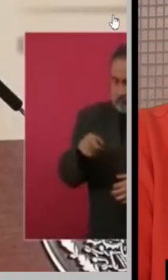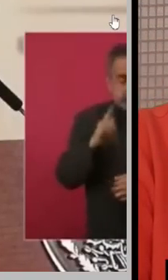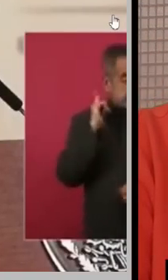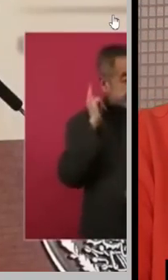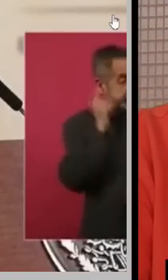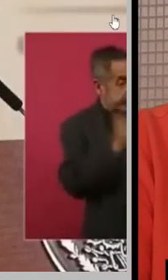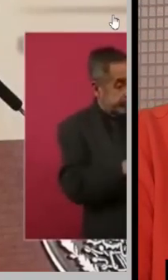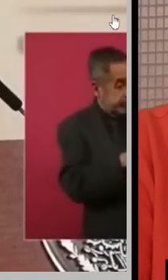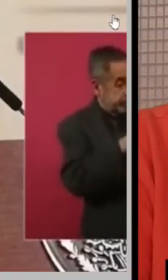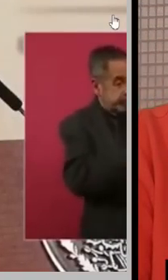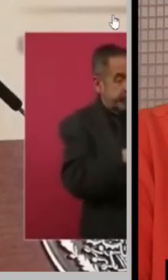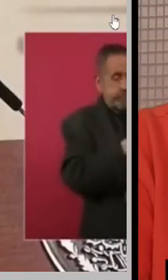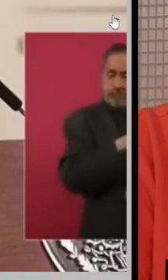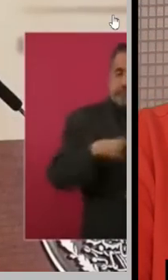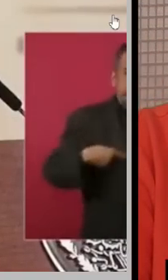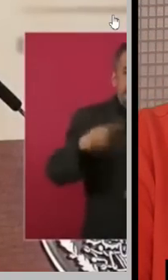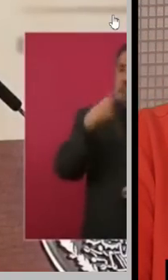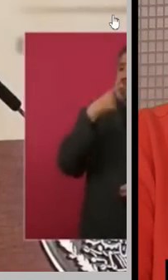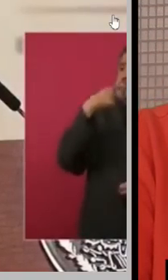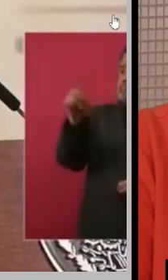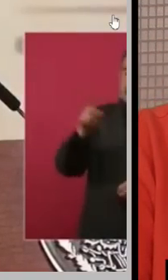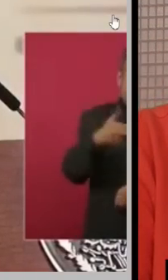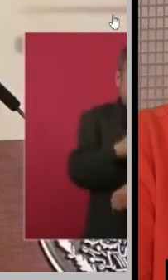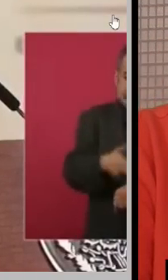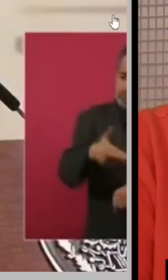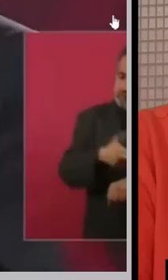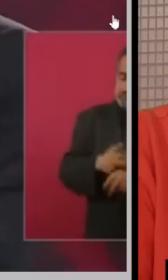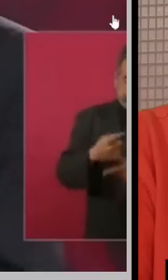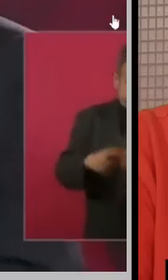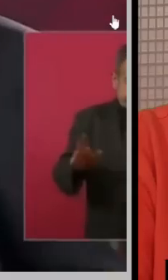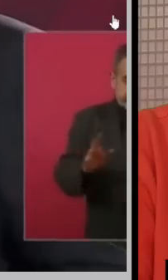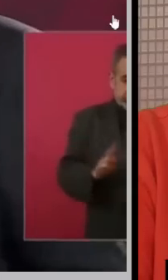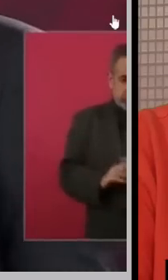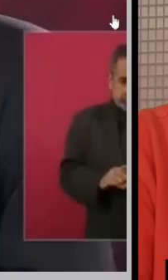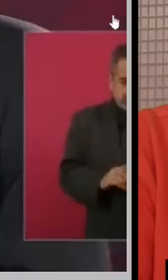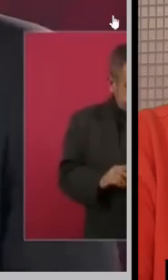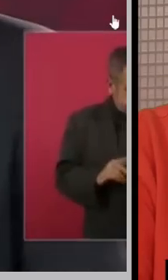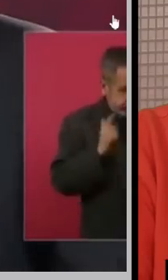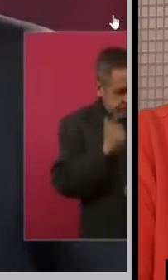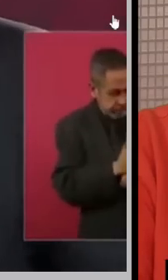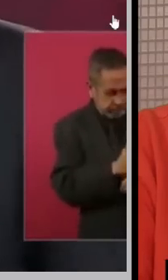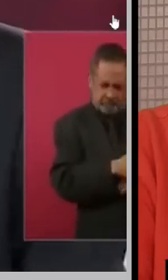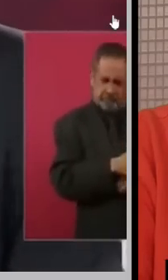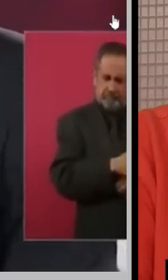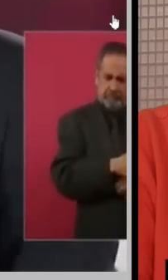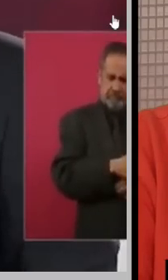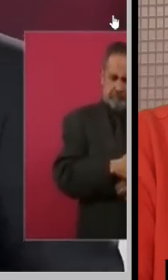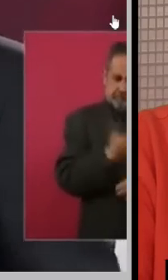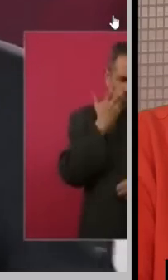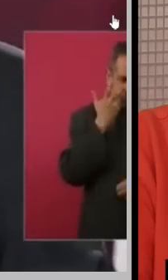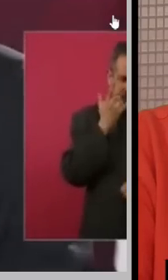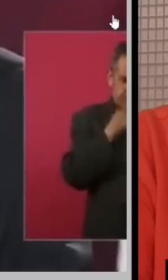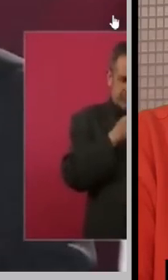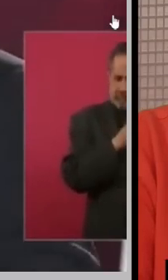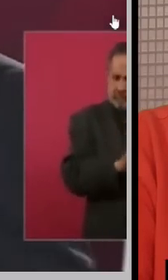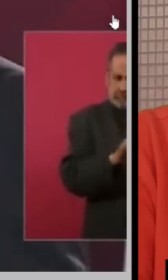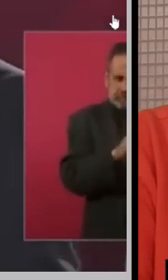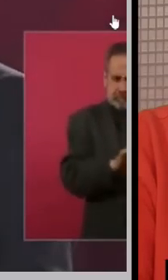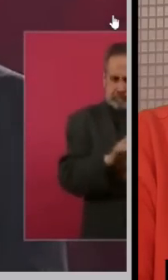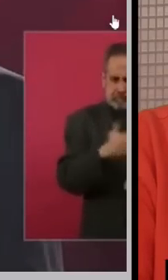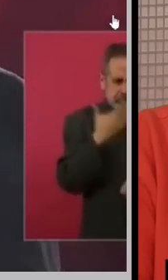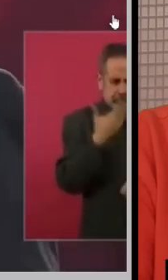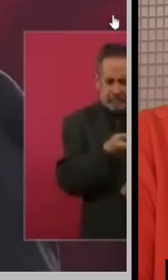de proceder si hay algo irregular se